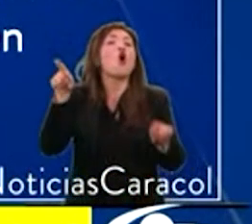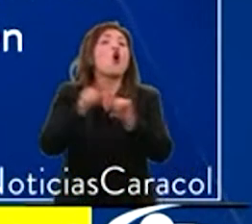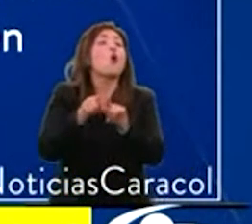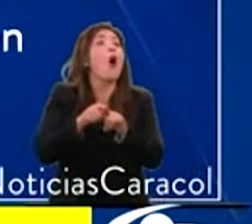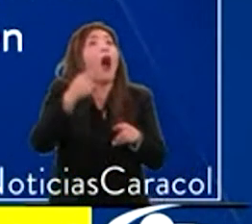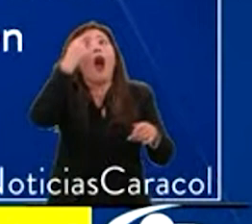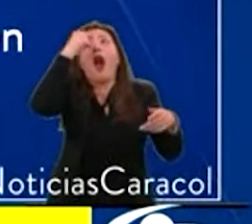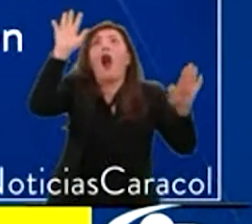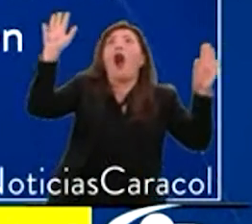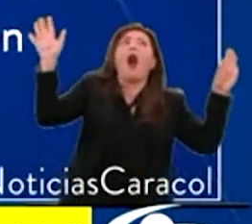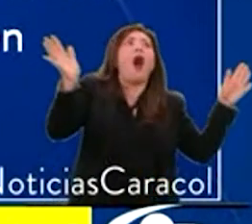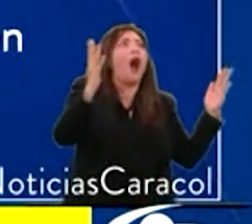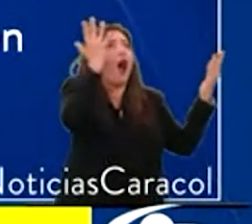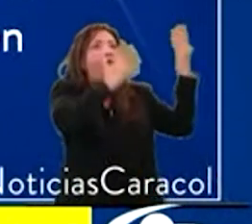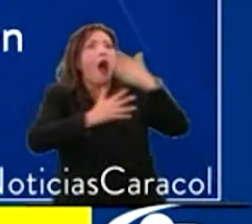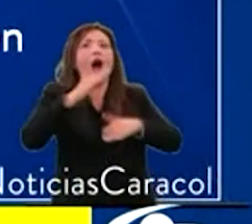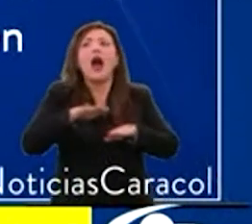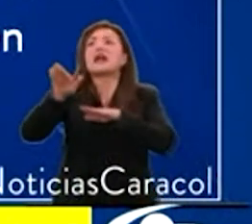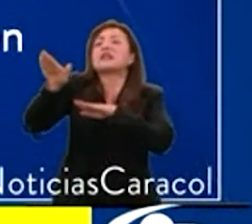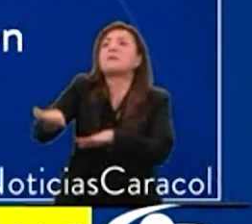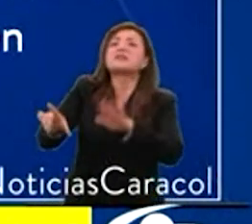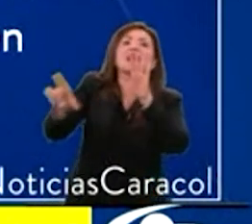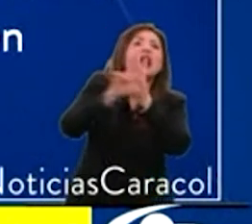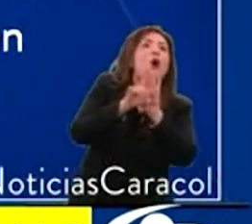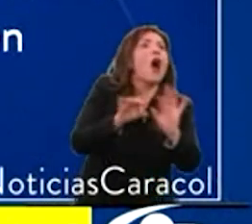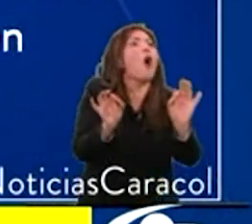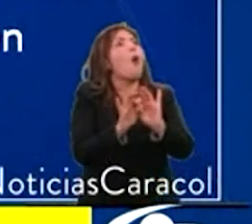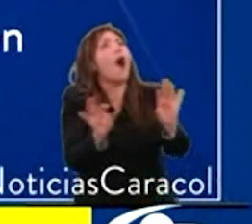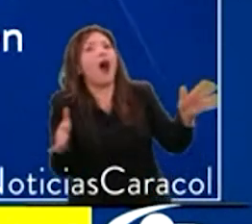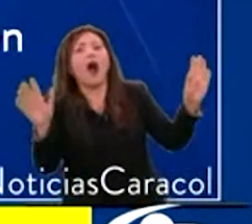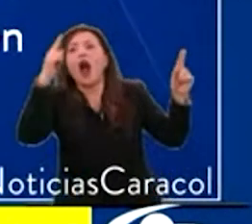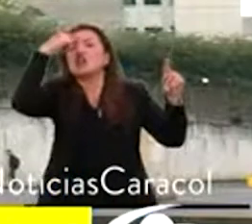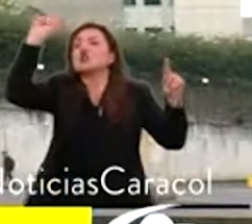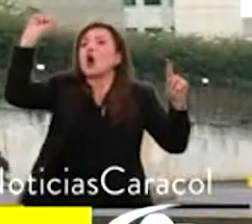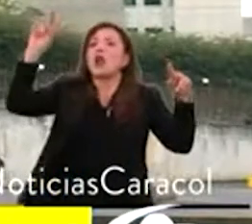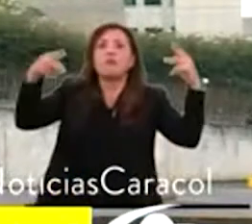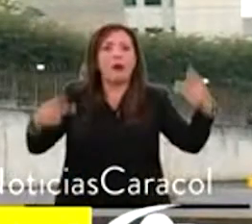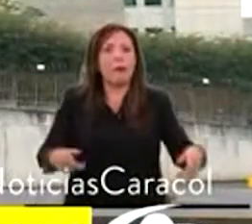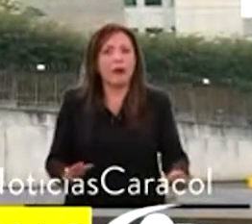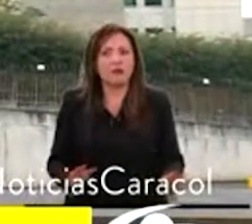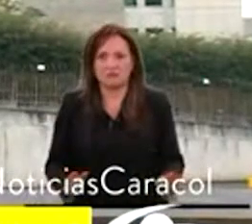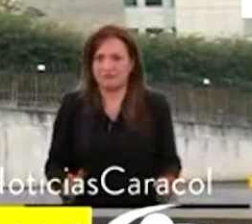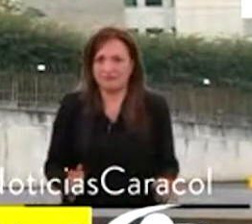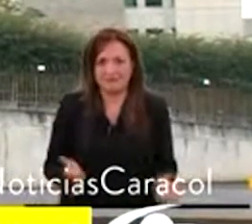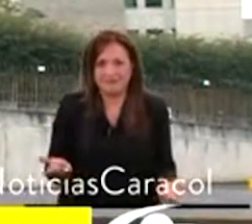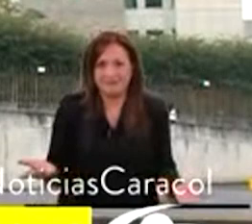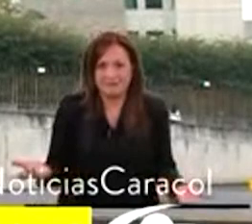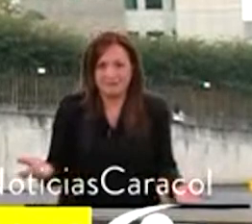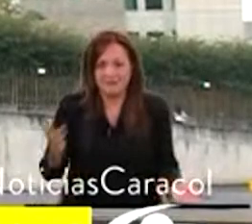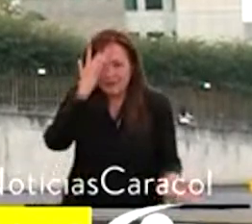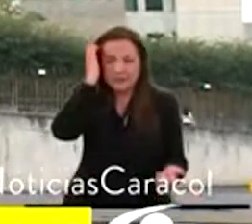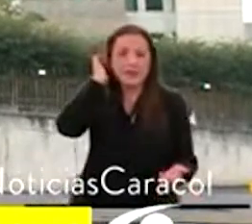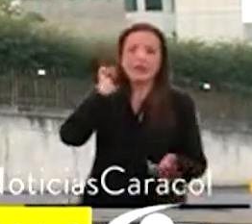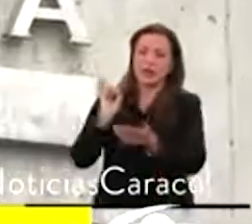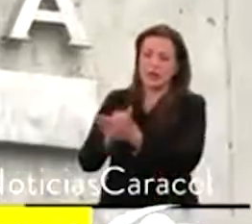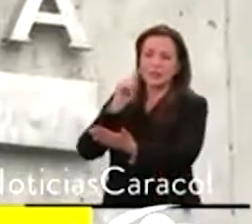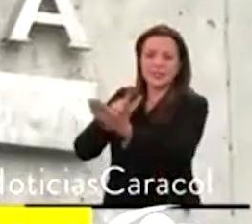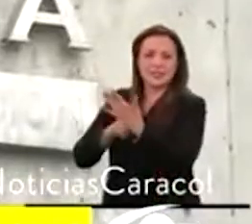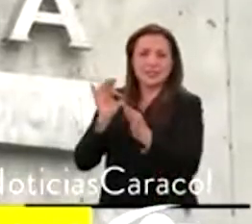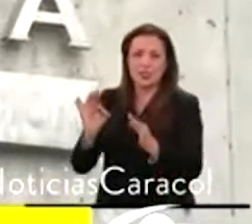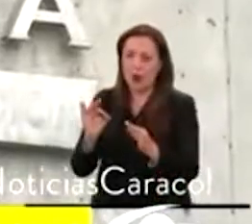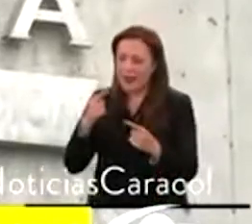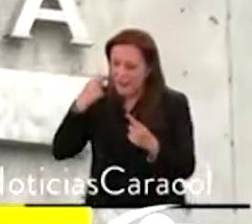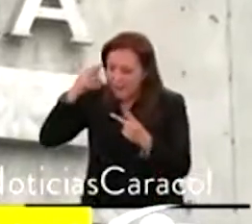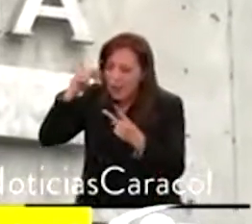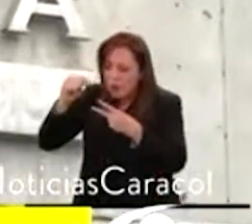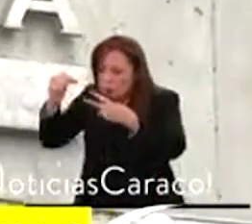ni a representante legal, ni a director, ni a corredor de seguros. No cayeron en paracaídas. La investigación da cuenta de inconsistencias en las pólizas de